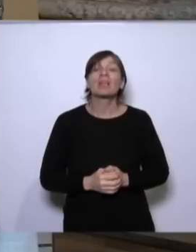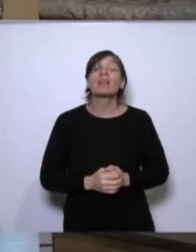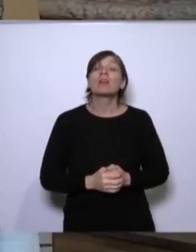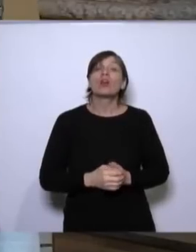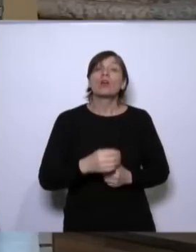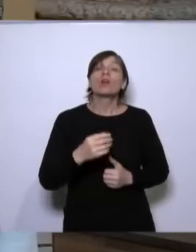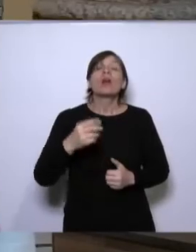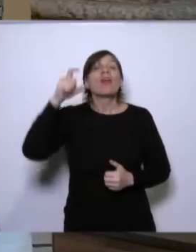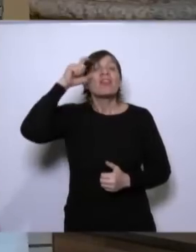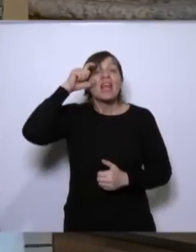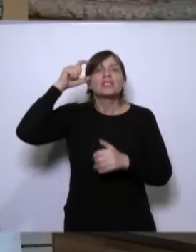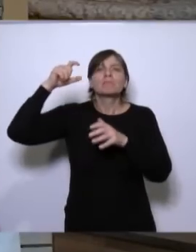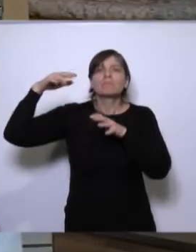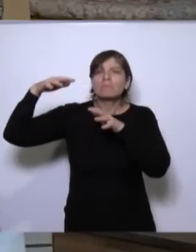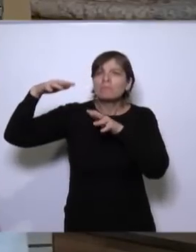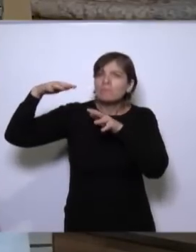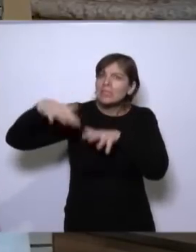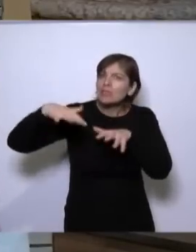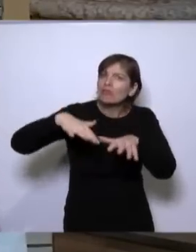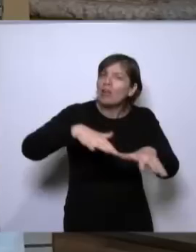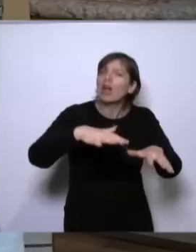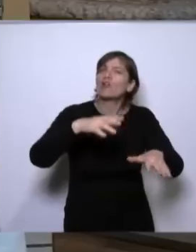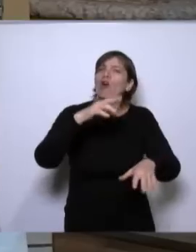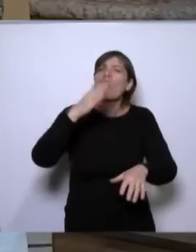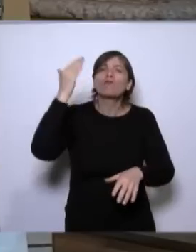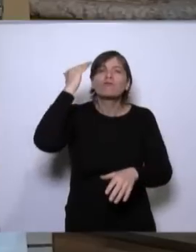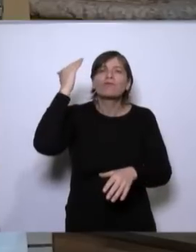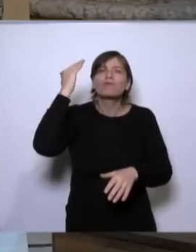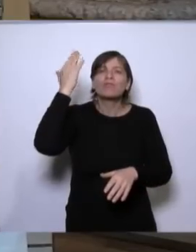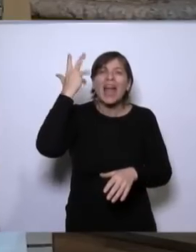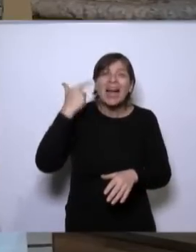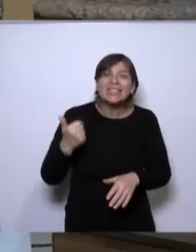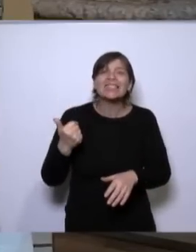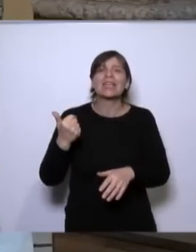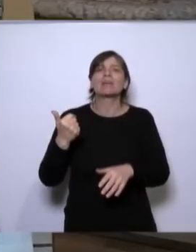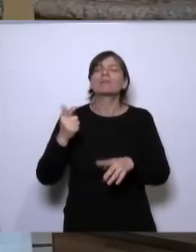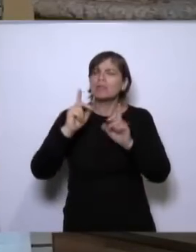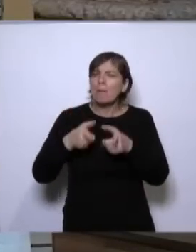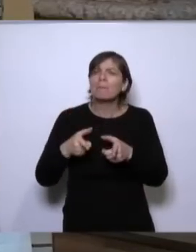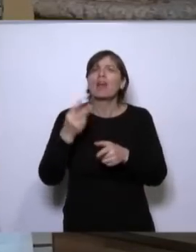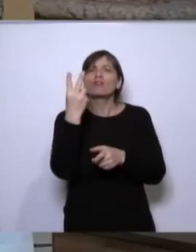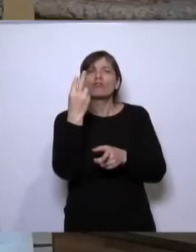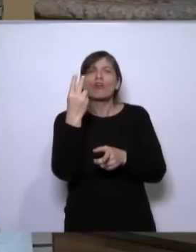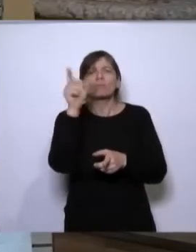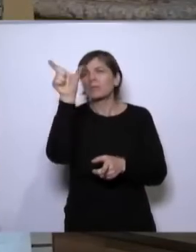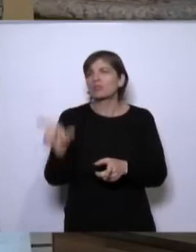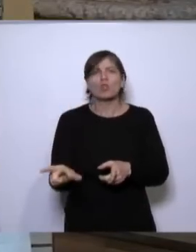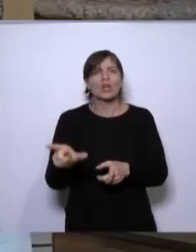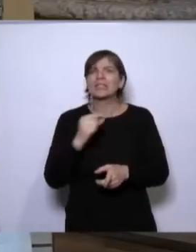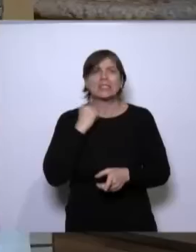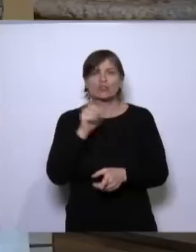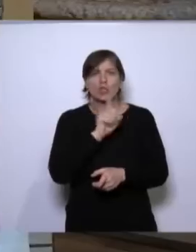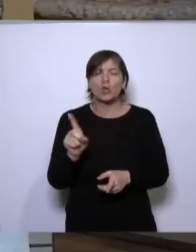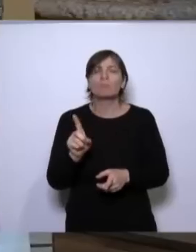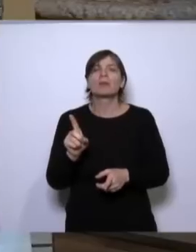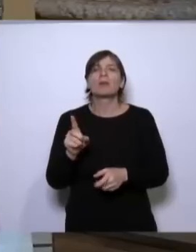10 misioneros franceses, con un contingente de 92 compañeros laicos,